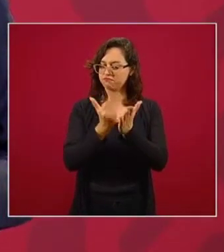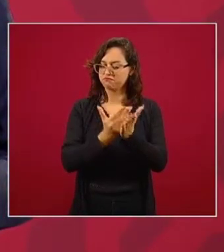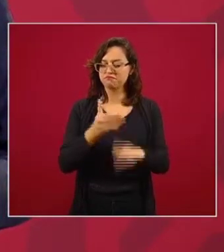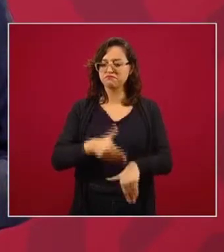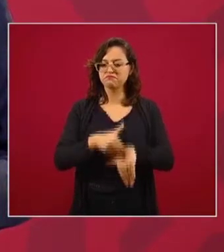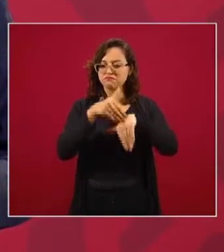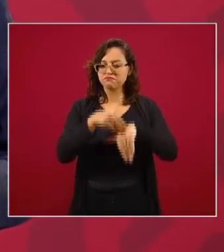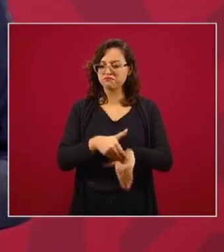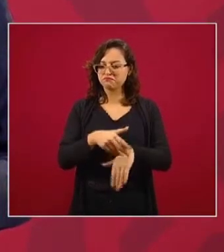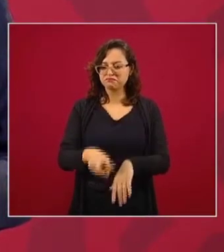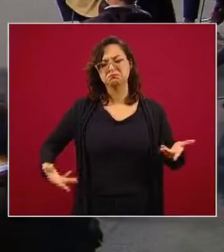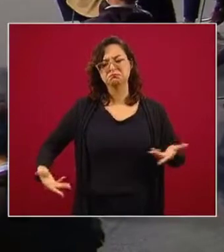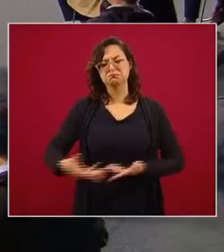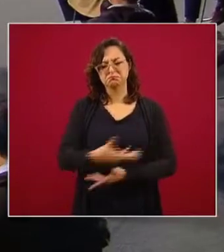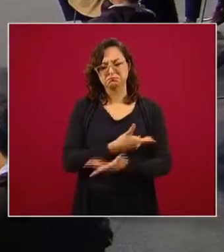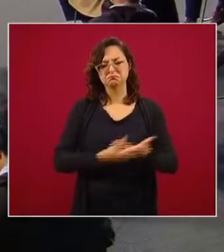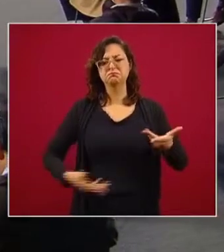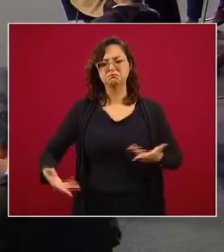vamos nosotros a